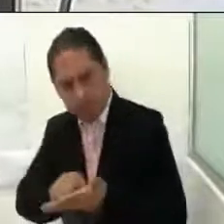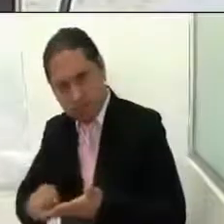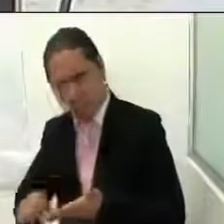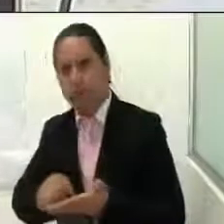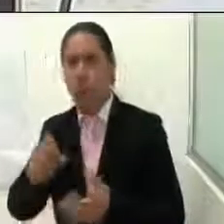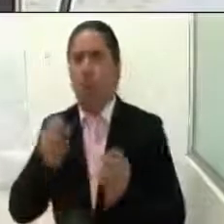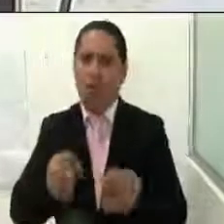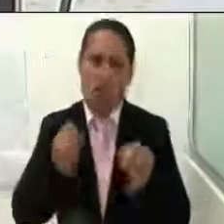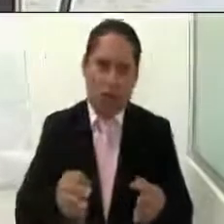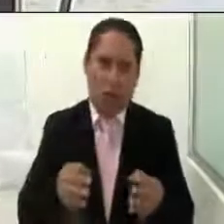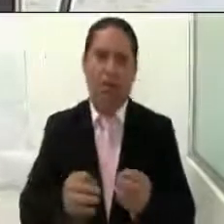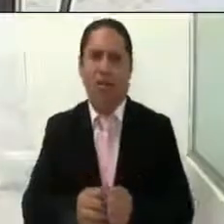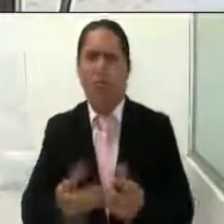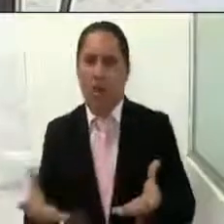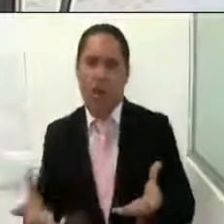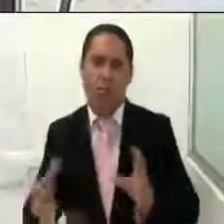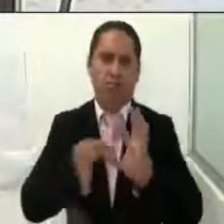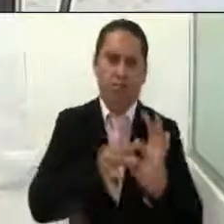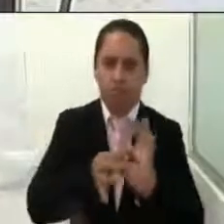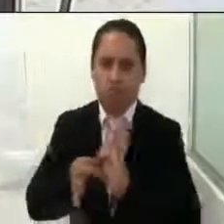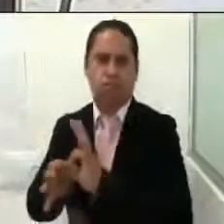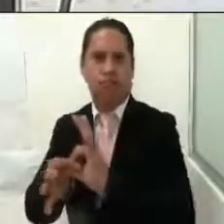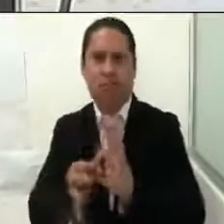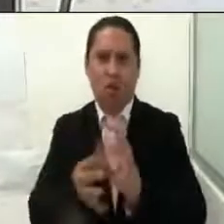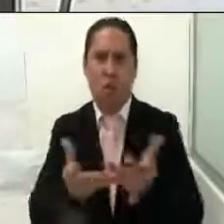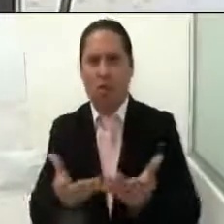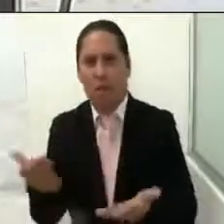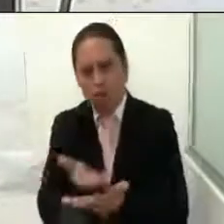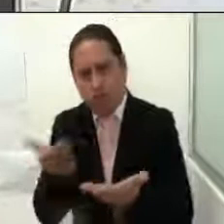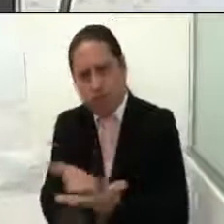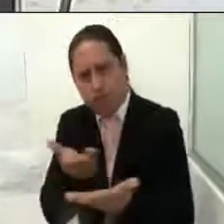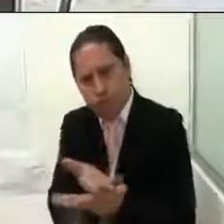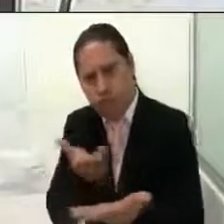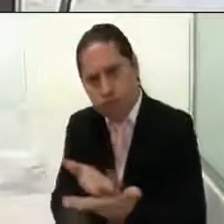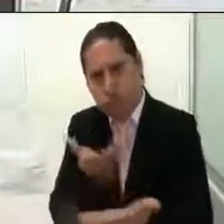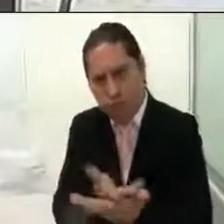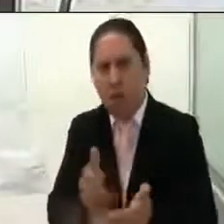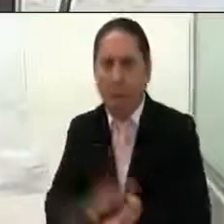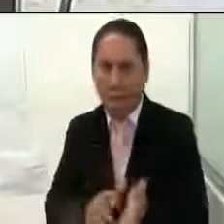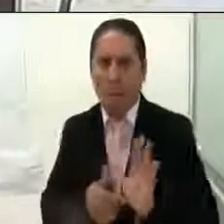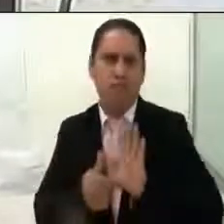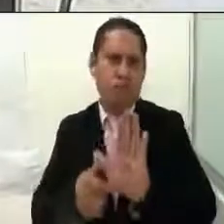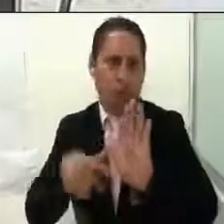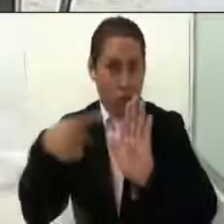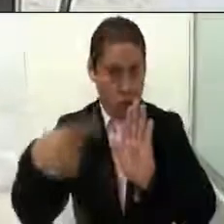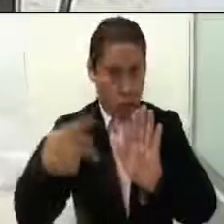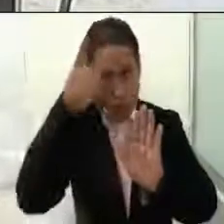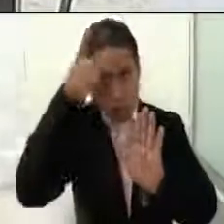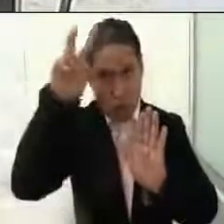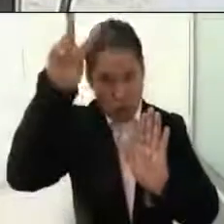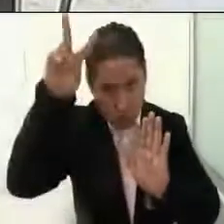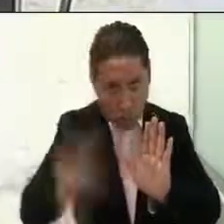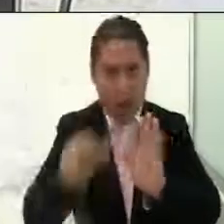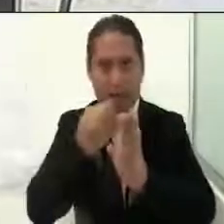predios anexando toda documentación que ampare la propiedad de acuerdo al artículo